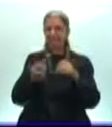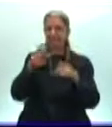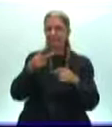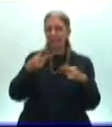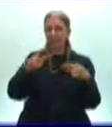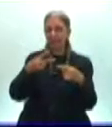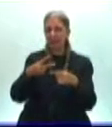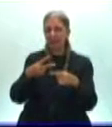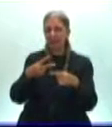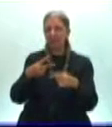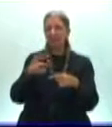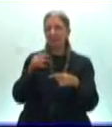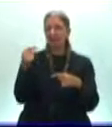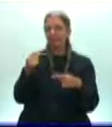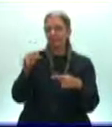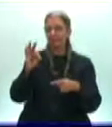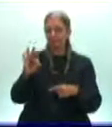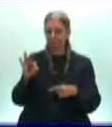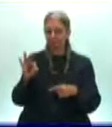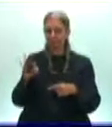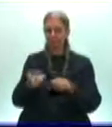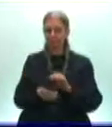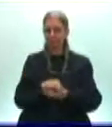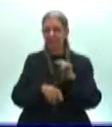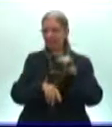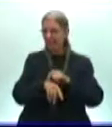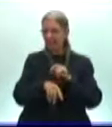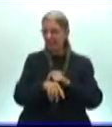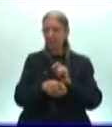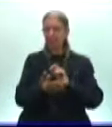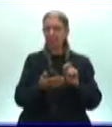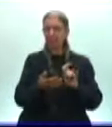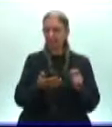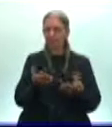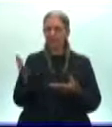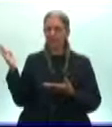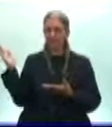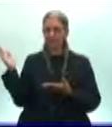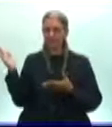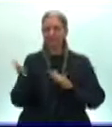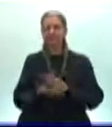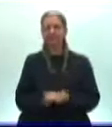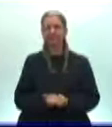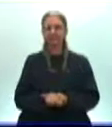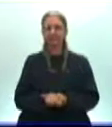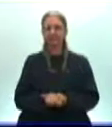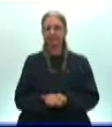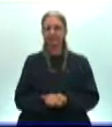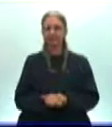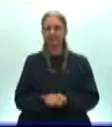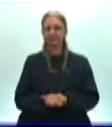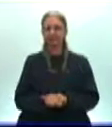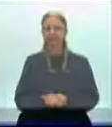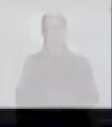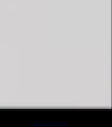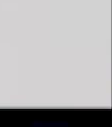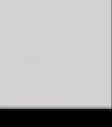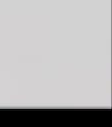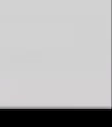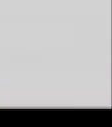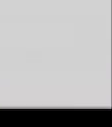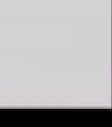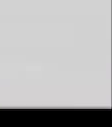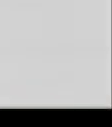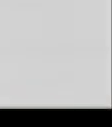menos 8. Les doy un tiempo para que puedan terminar de copiar el